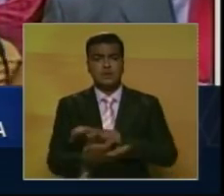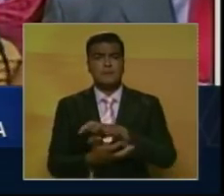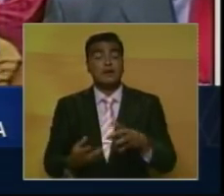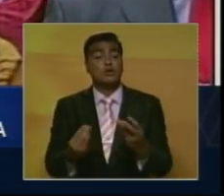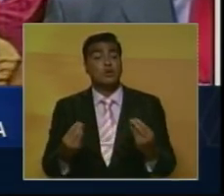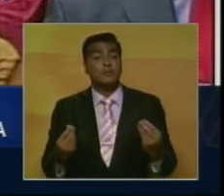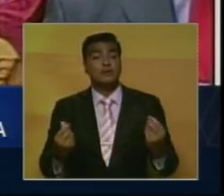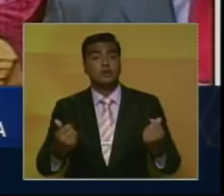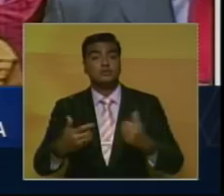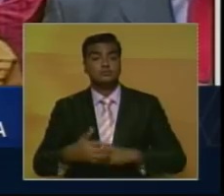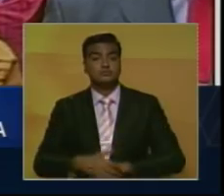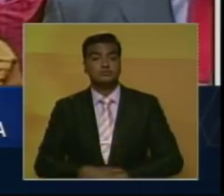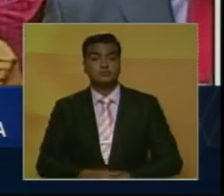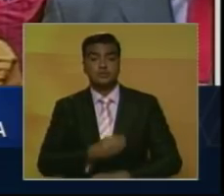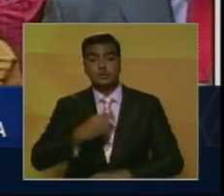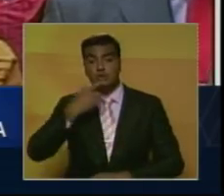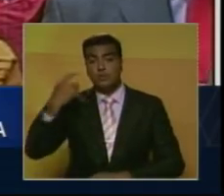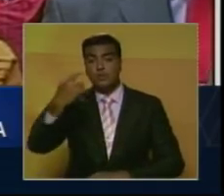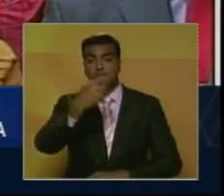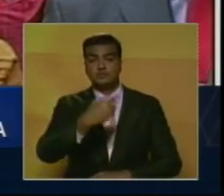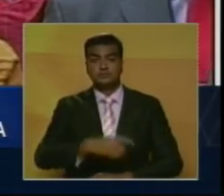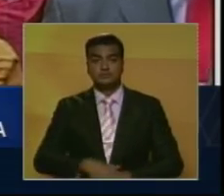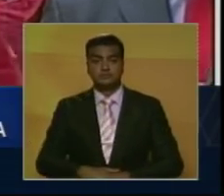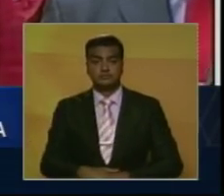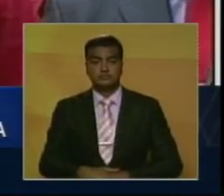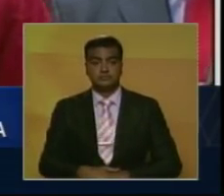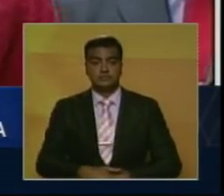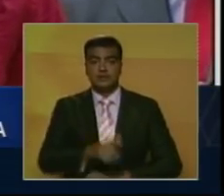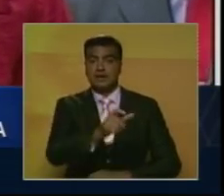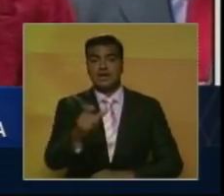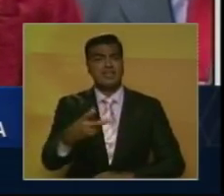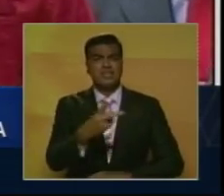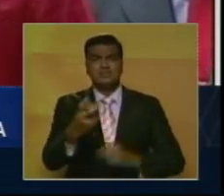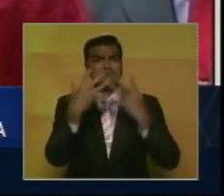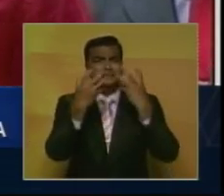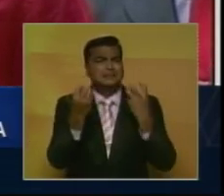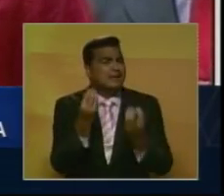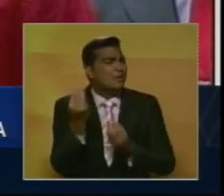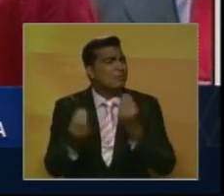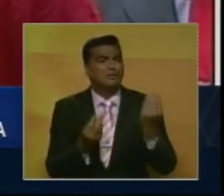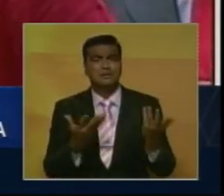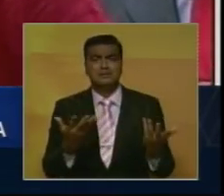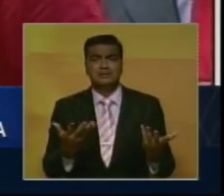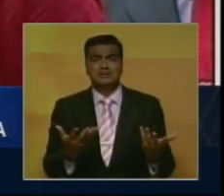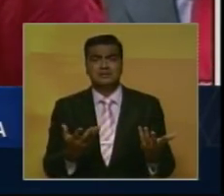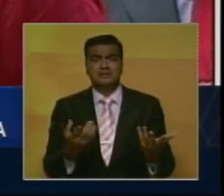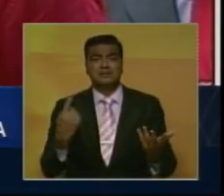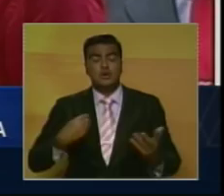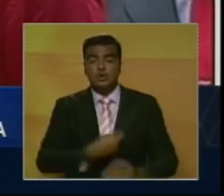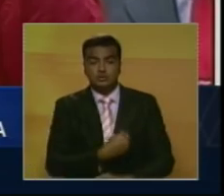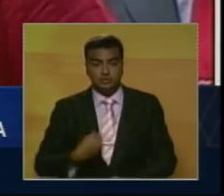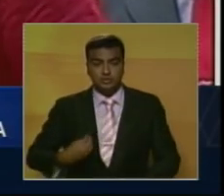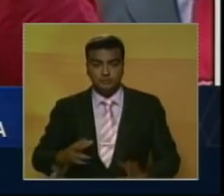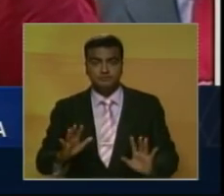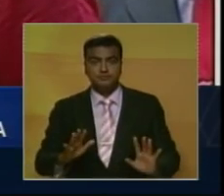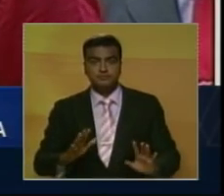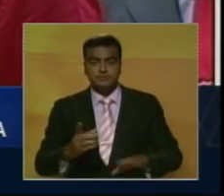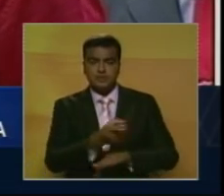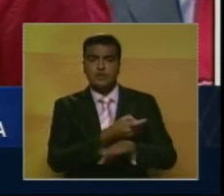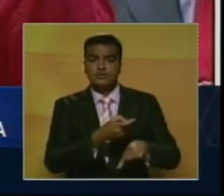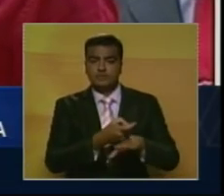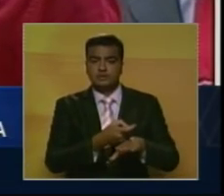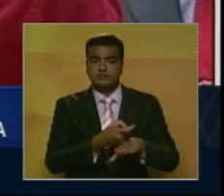económica sobre nuestro pueblo. La gente no entendía cómo, teniendo nosotros el